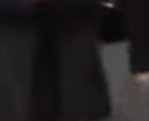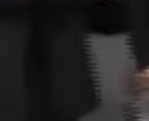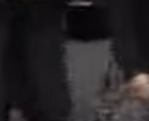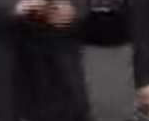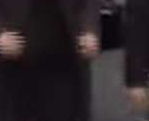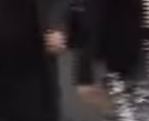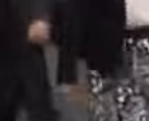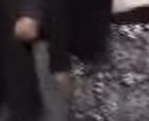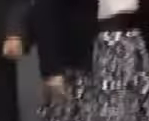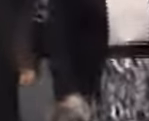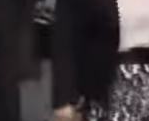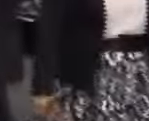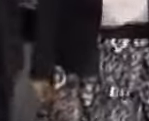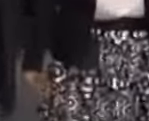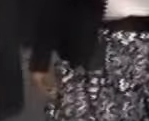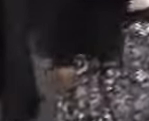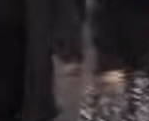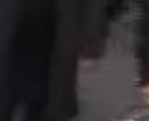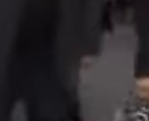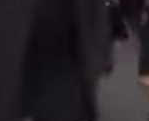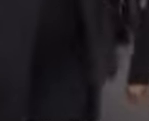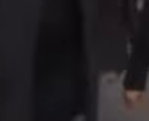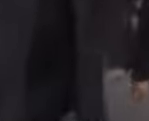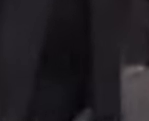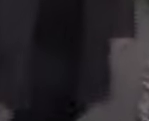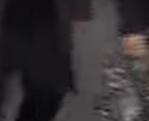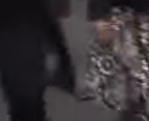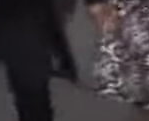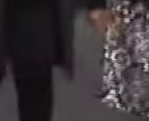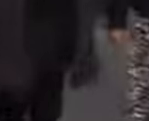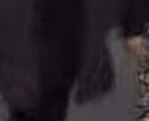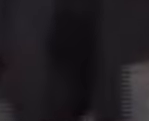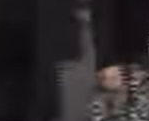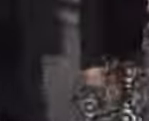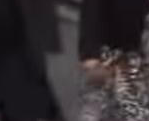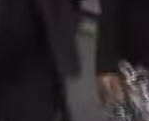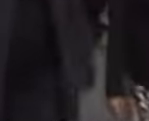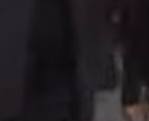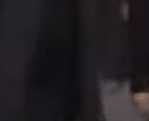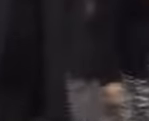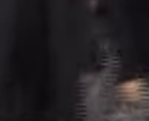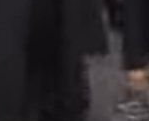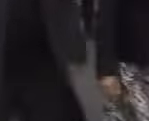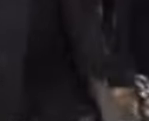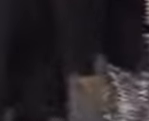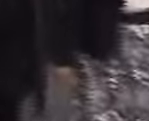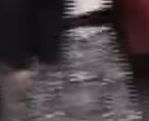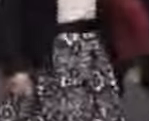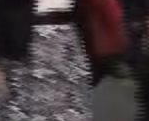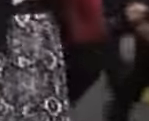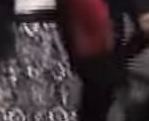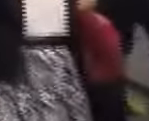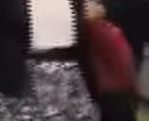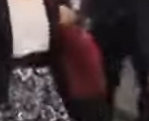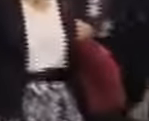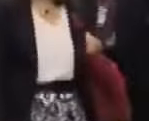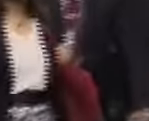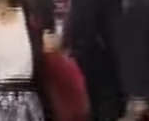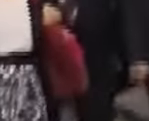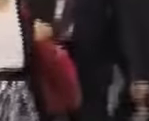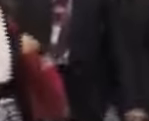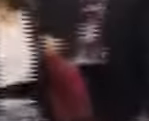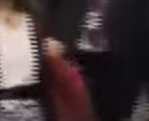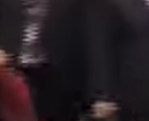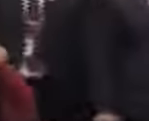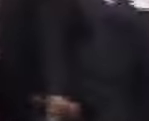hasta el Congreso de la República. Hay unas pancartas también. Acá hay un grupo de personas.